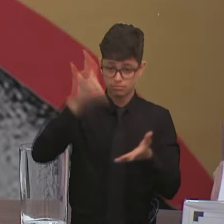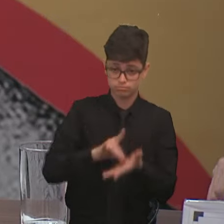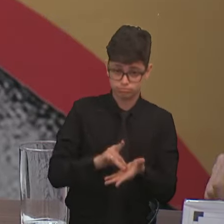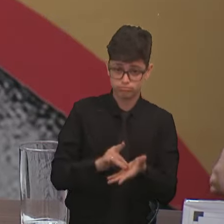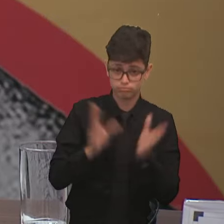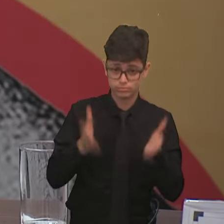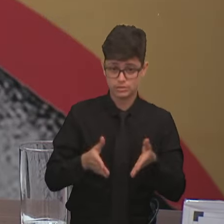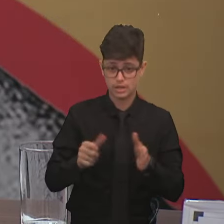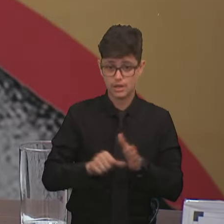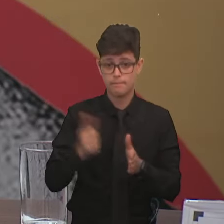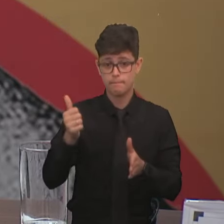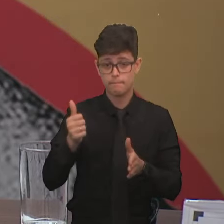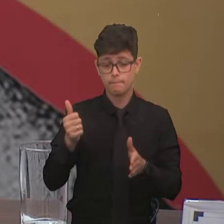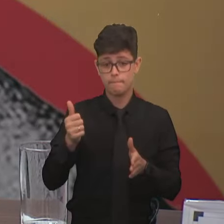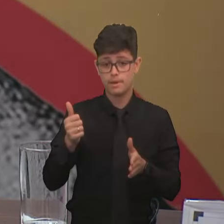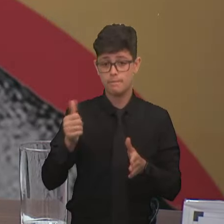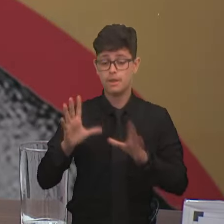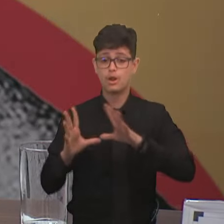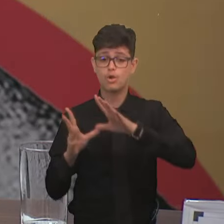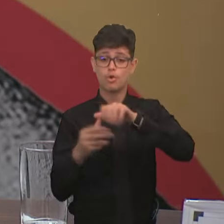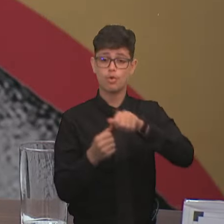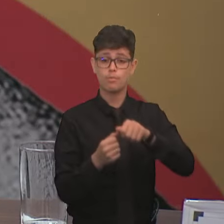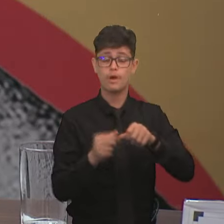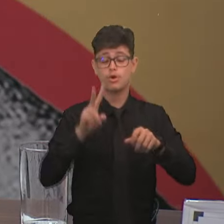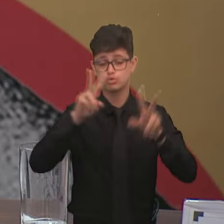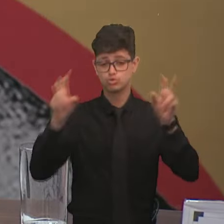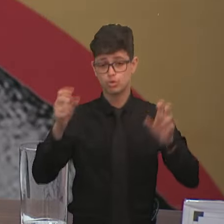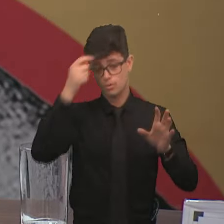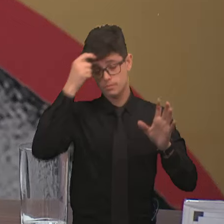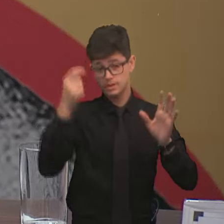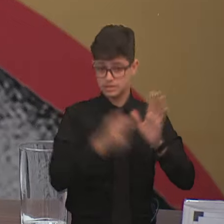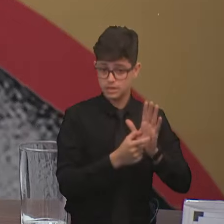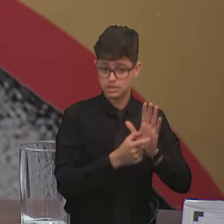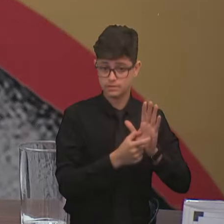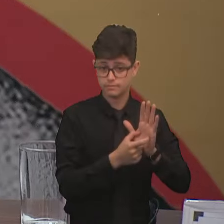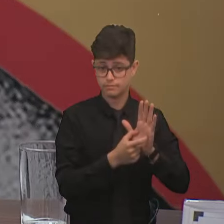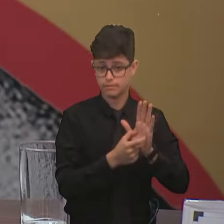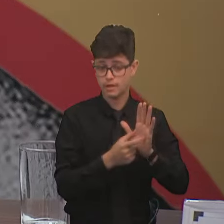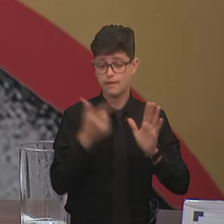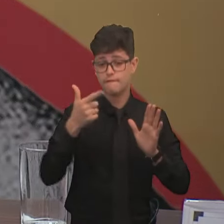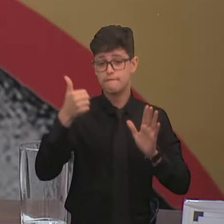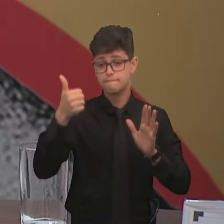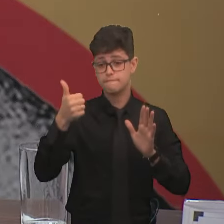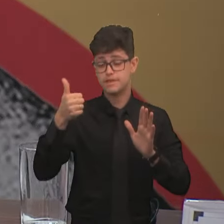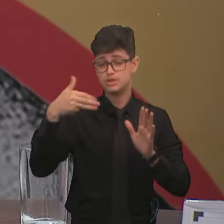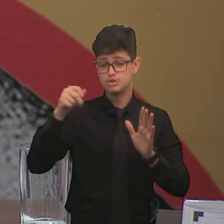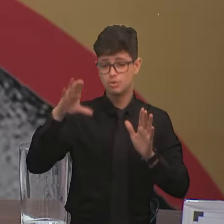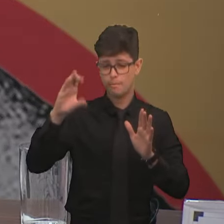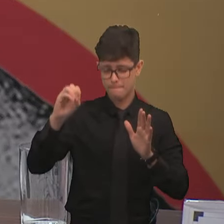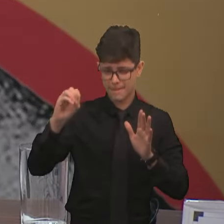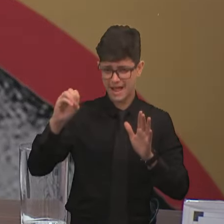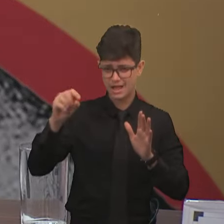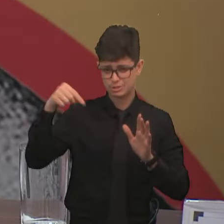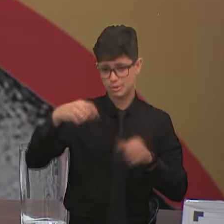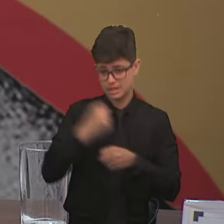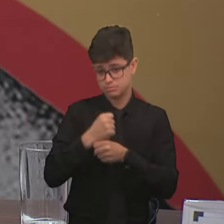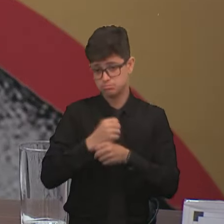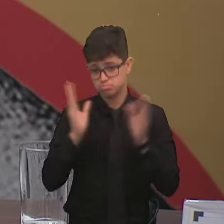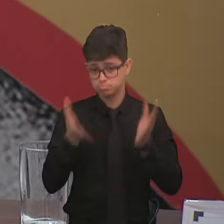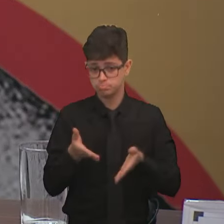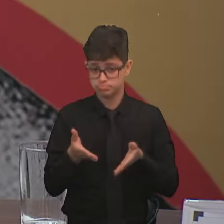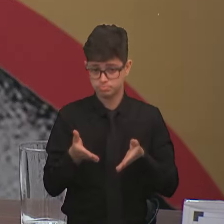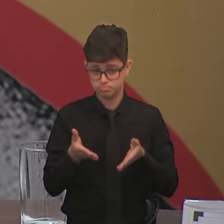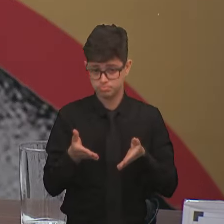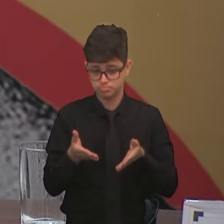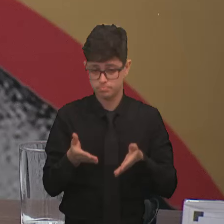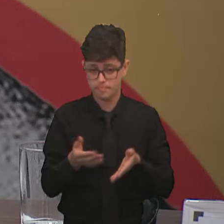manera unánime la primera resolución global sobre inteligencia artificial el 21 de marzo de este año. Los Estados